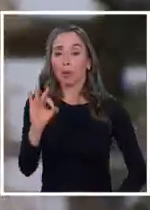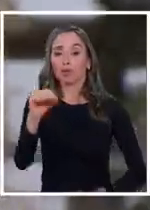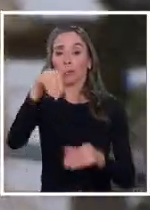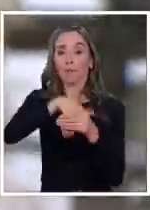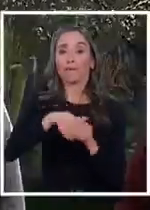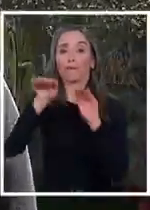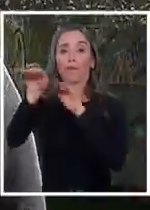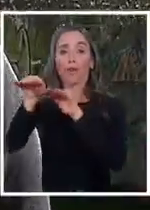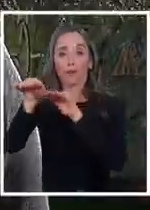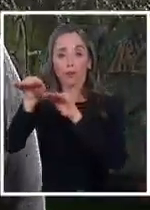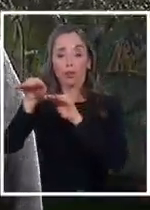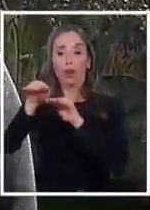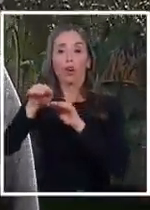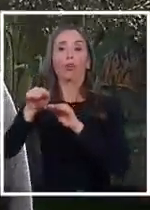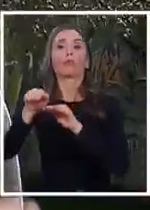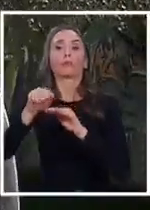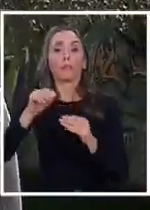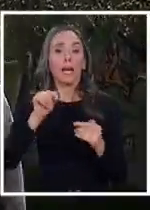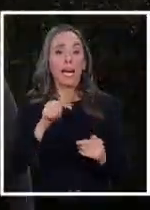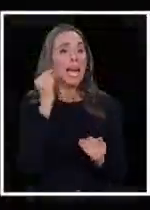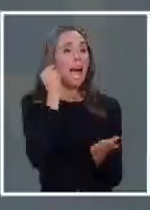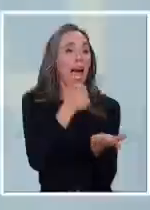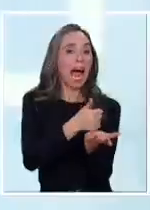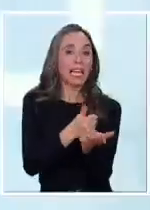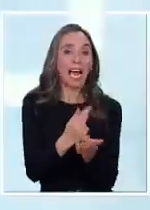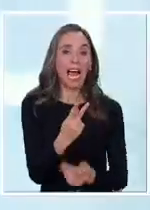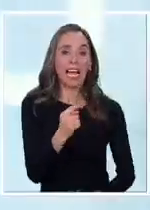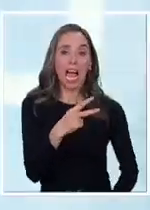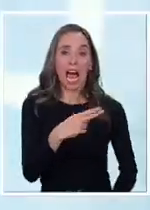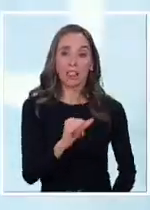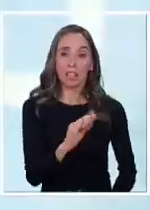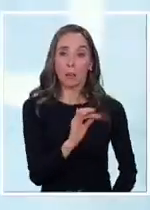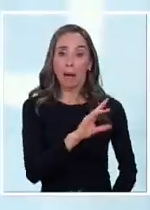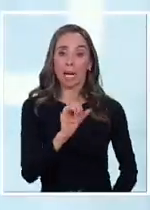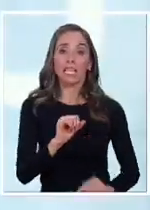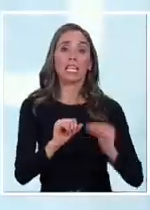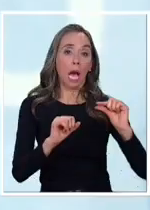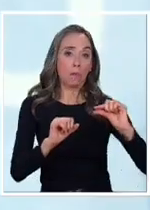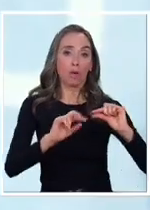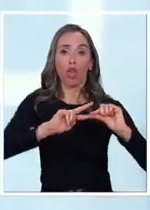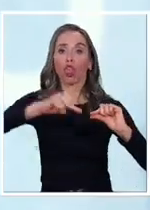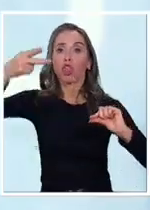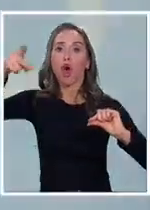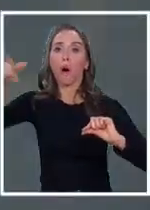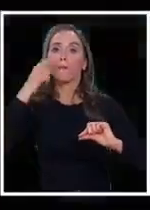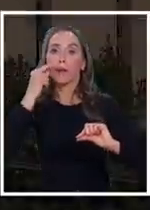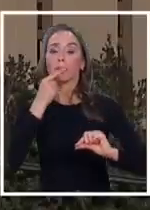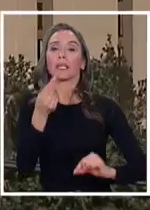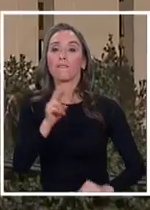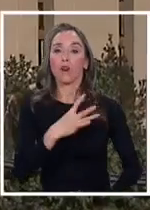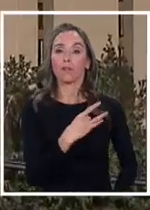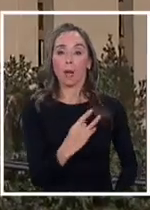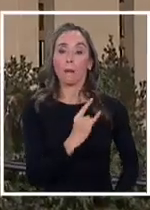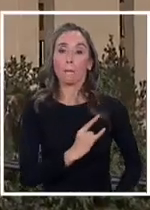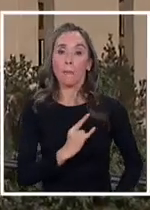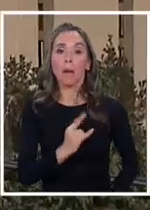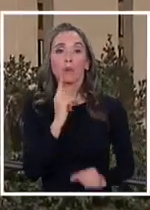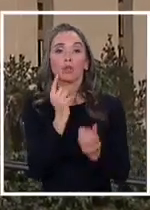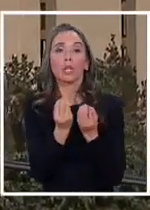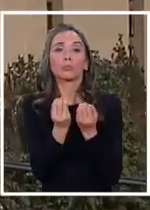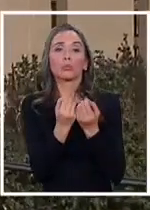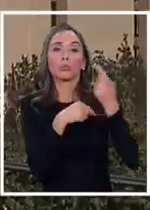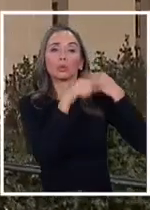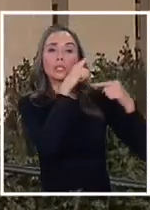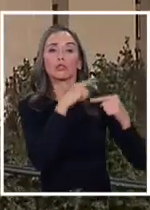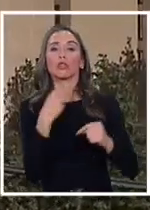46,87% de sufragios, doblando a la actual alcaldesa Katy Barriga, que buscaba la reelección. Maipú es una comuna muy rica en historia,